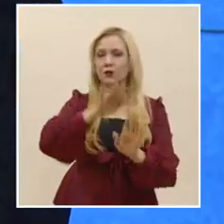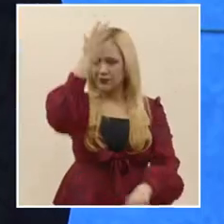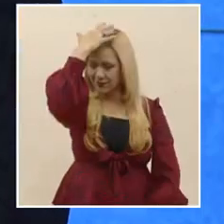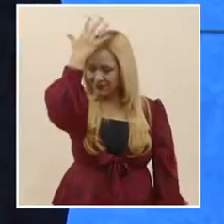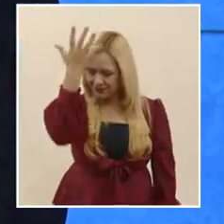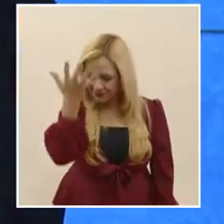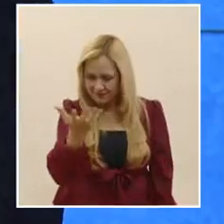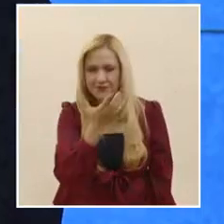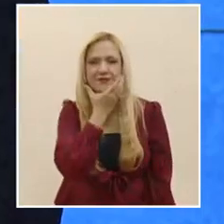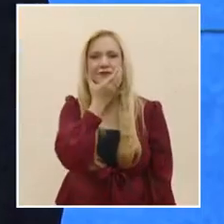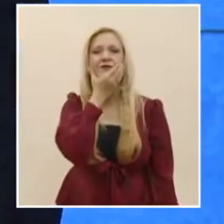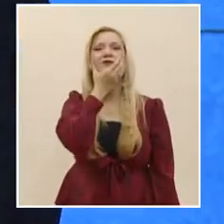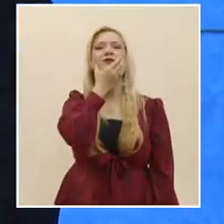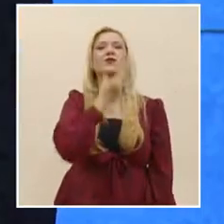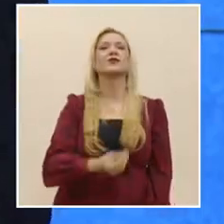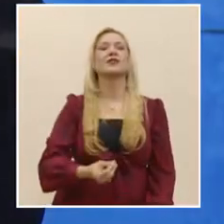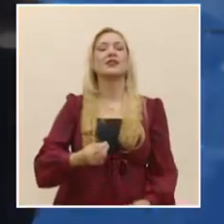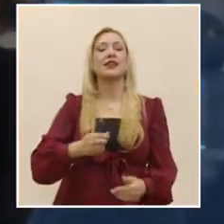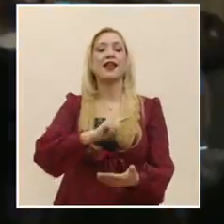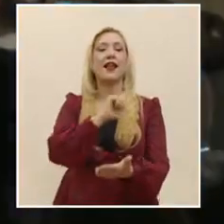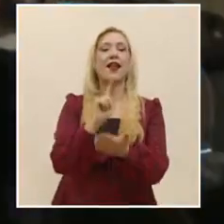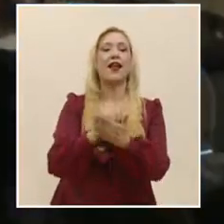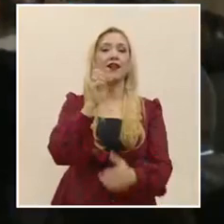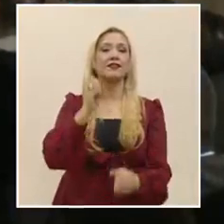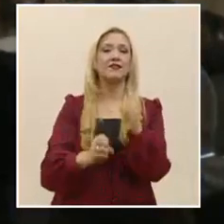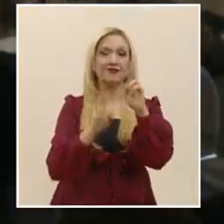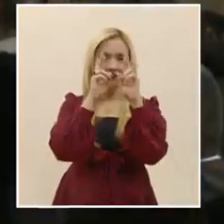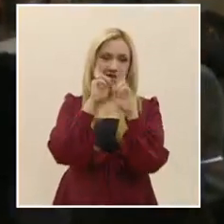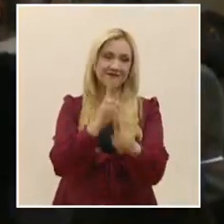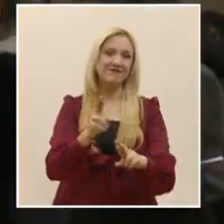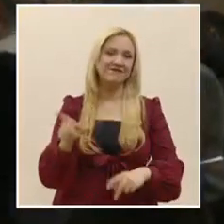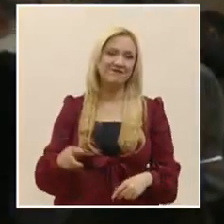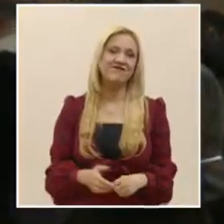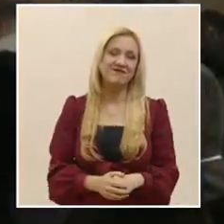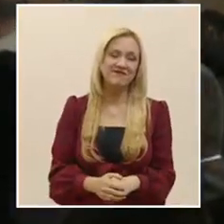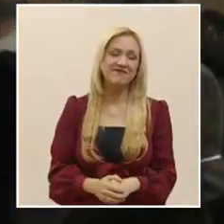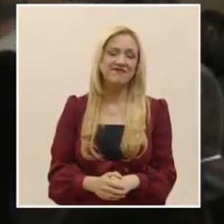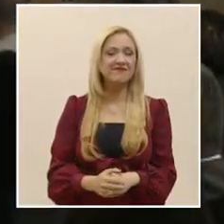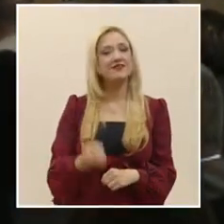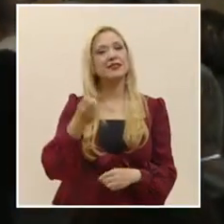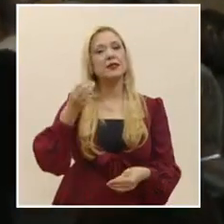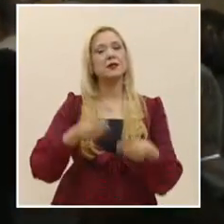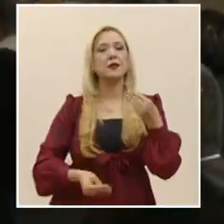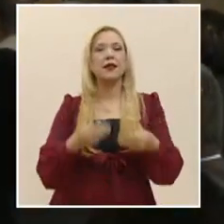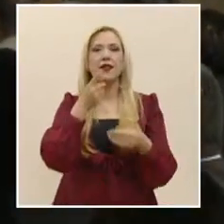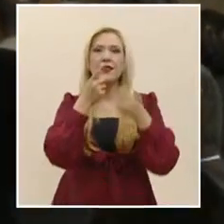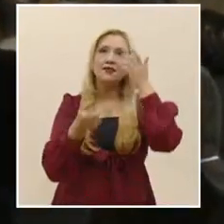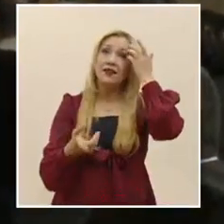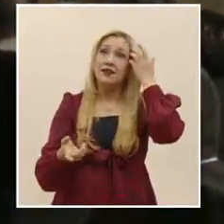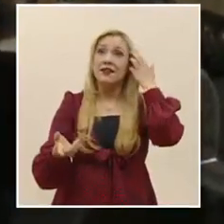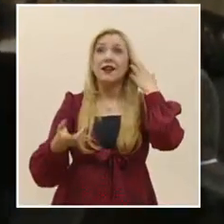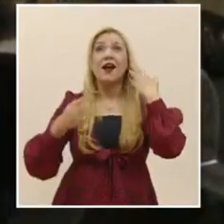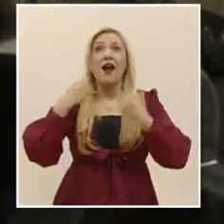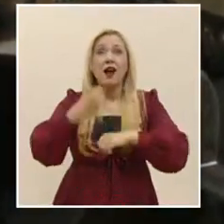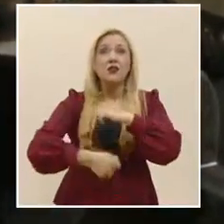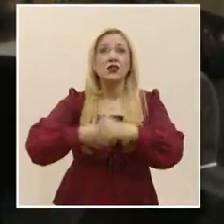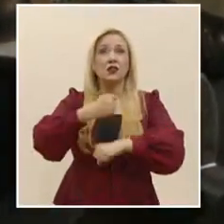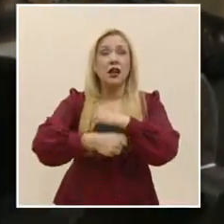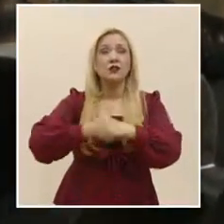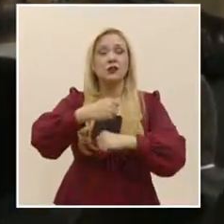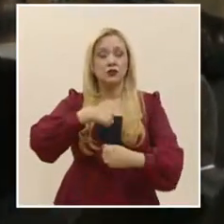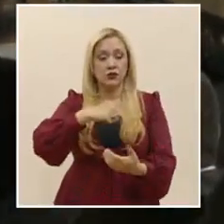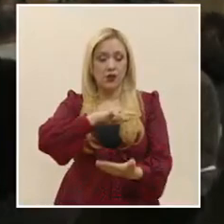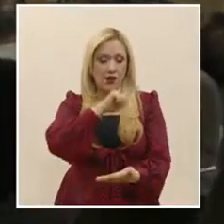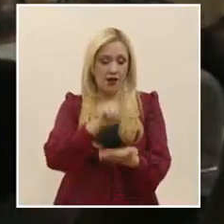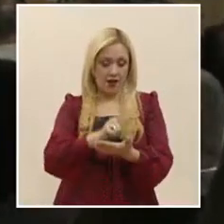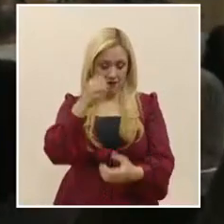derecho, un caballero de la justicia. El magistrado Saloma Vera señaló que el paso del tiempo y el cumplimiento de la ley